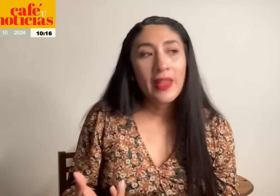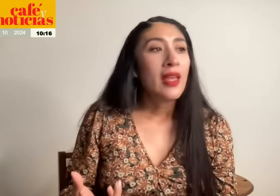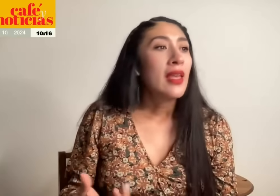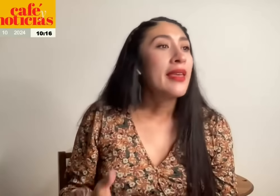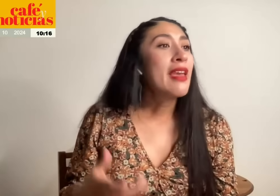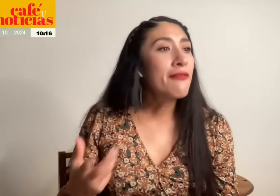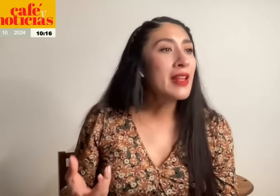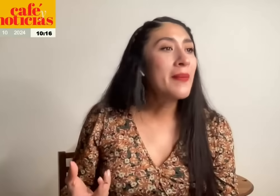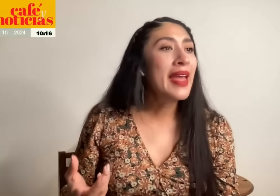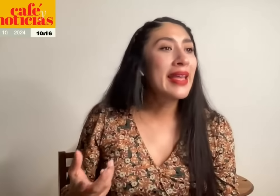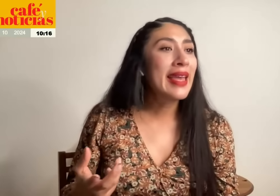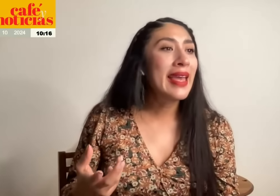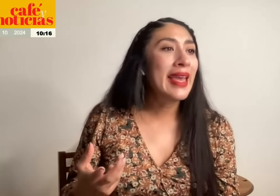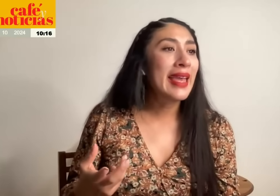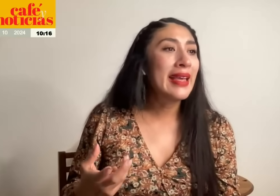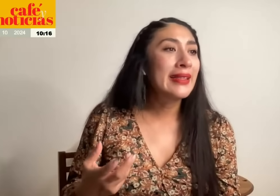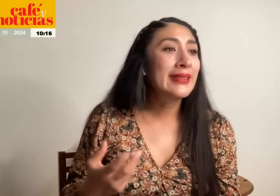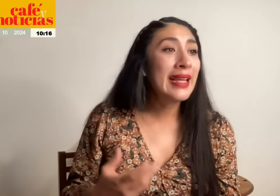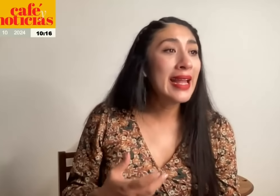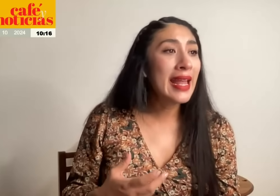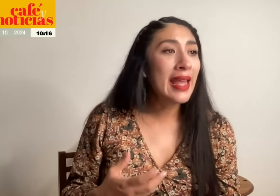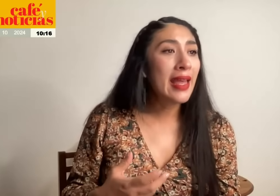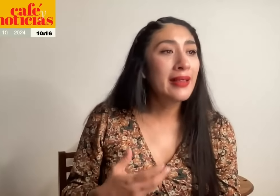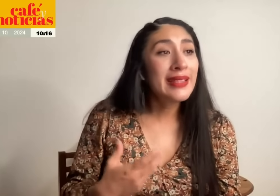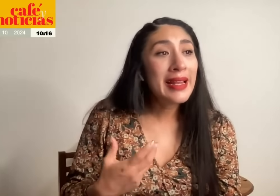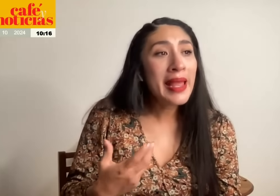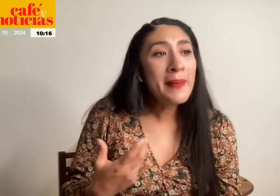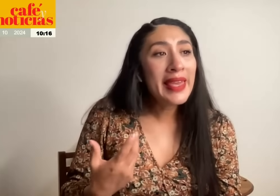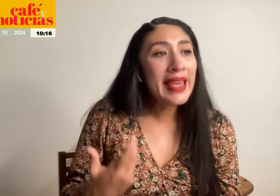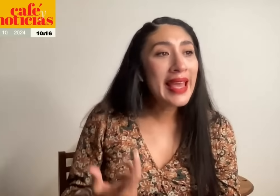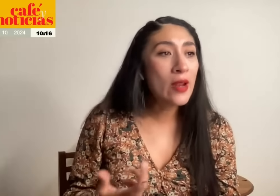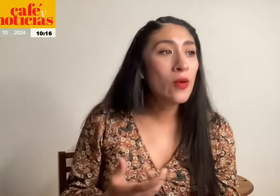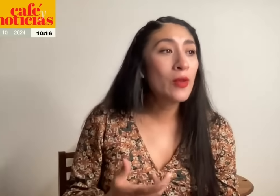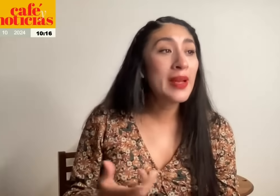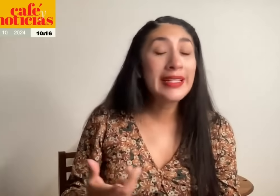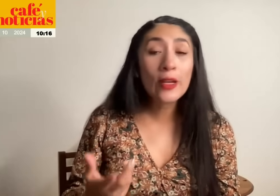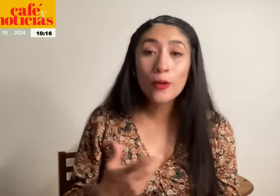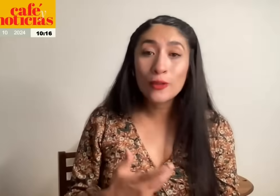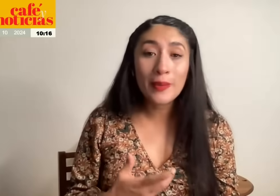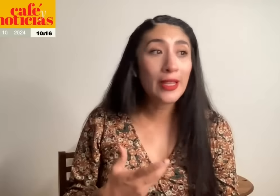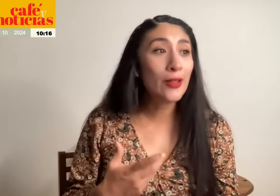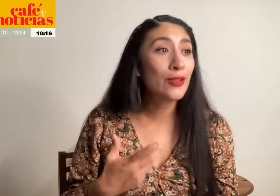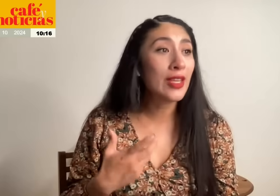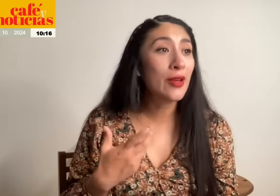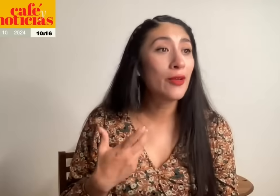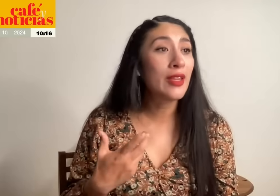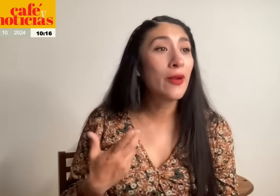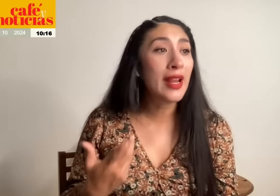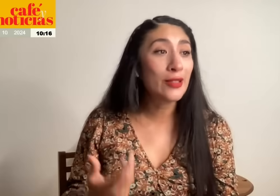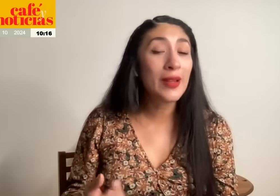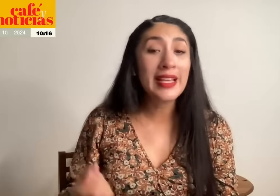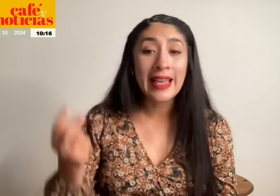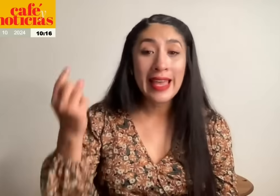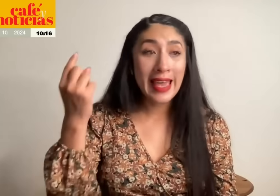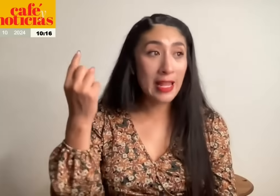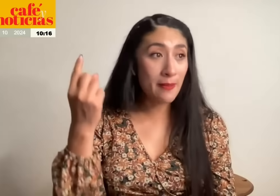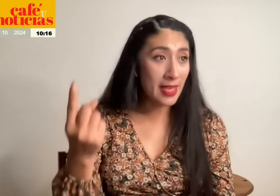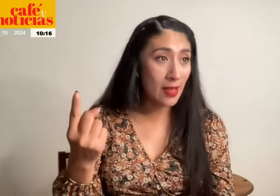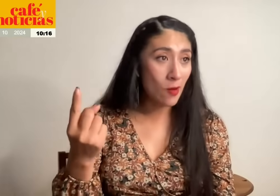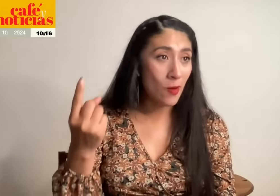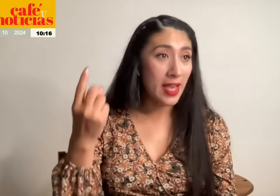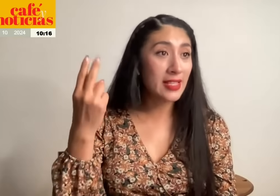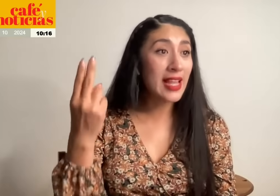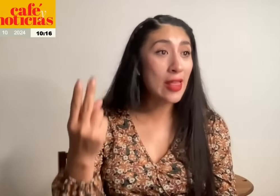política. Y afirma que ser el mexicano con más reconocimientos y condecoraciones